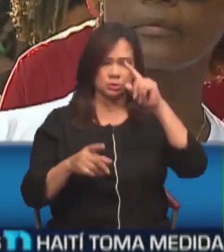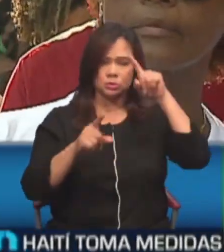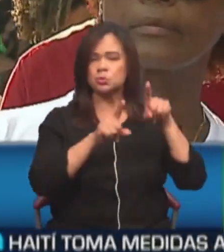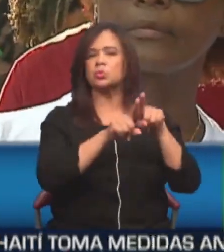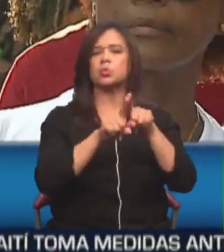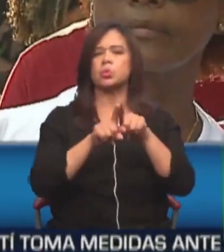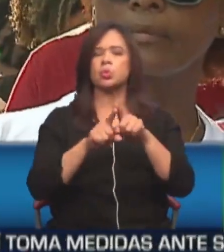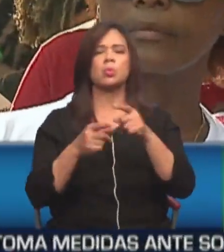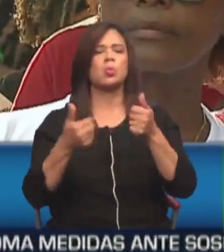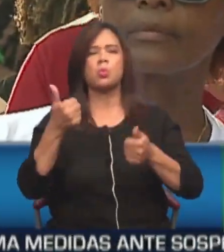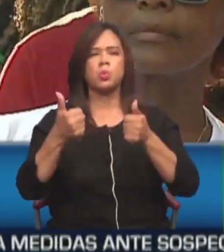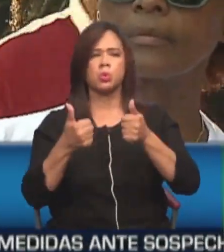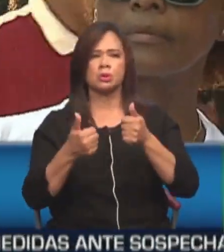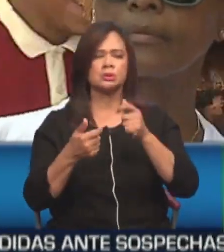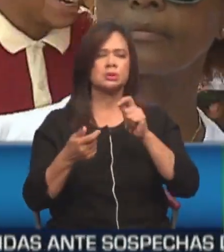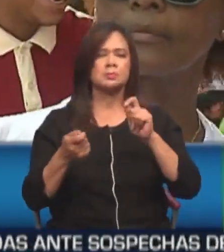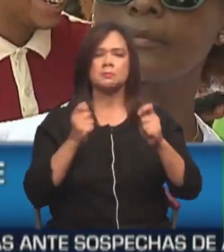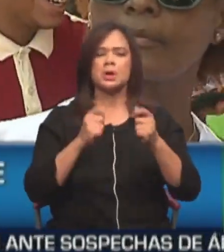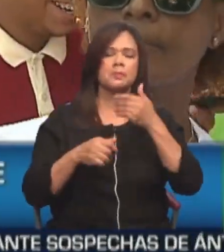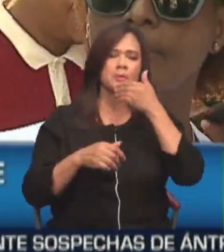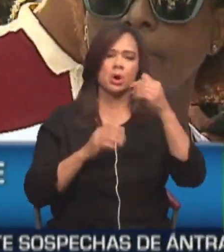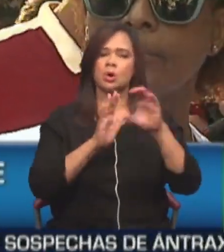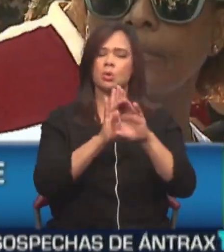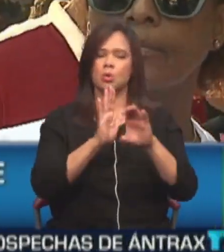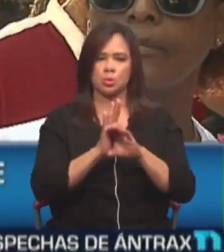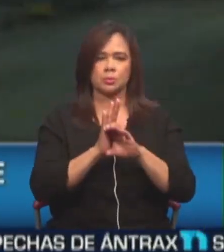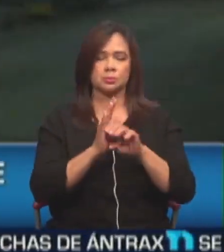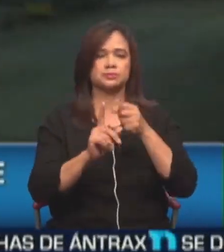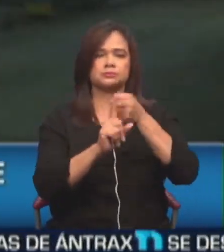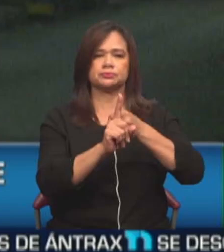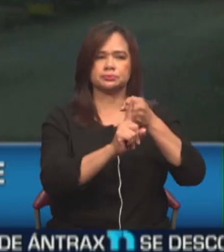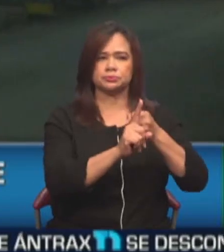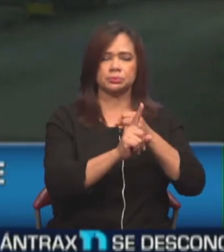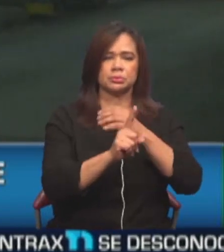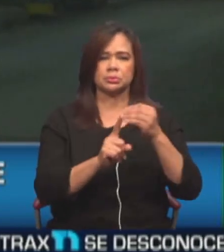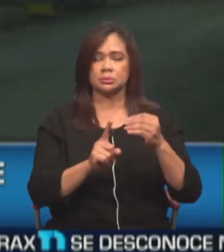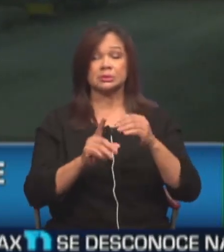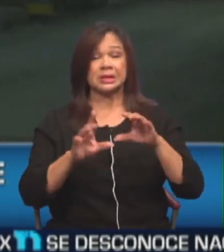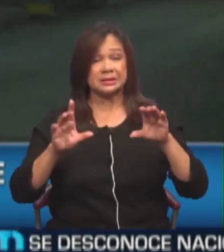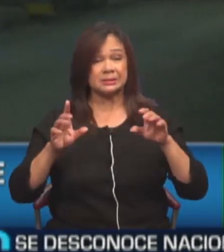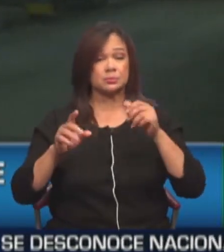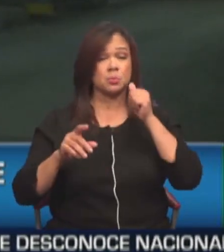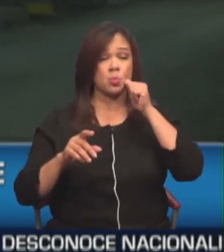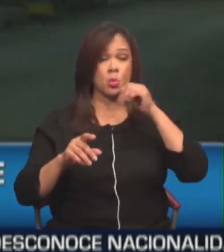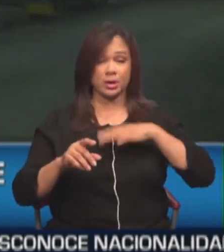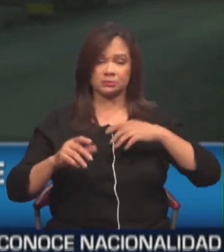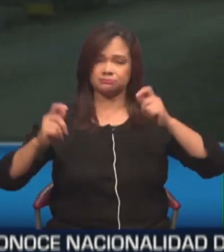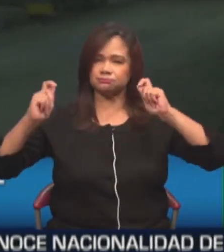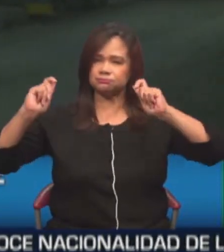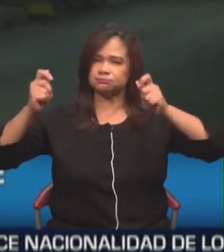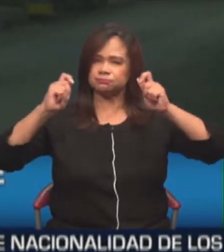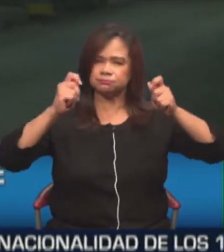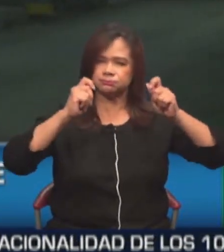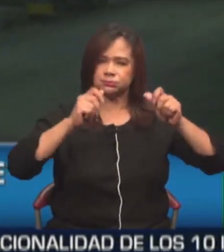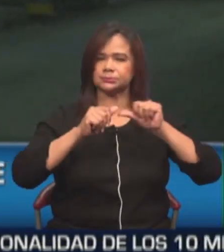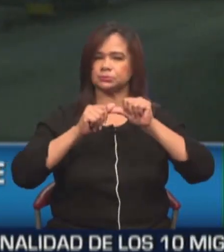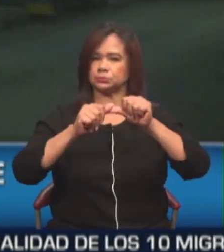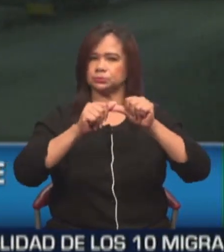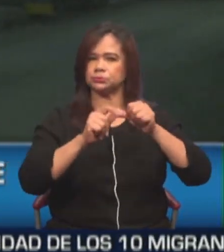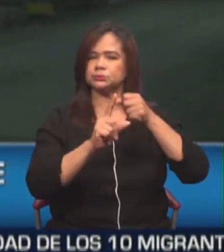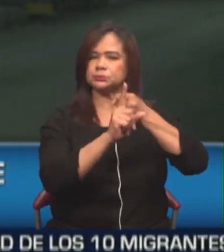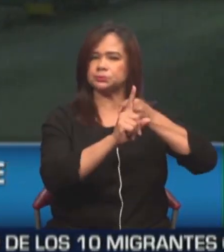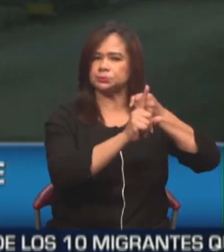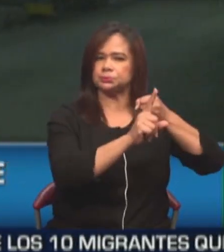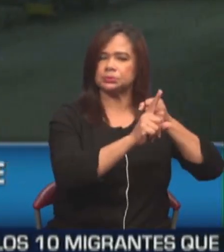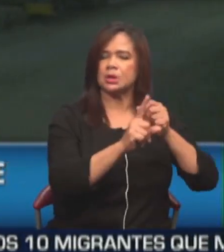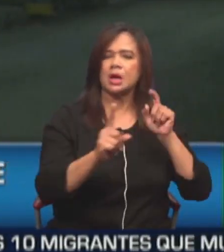sobre cuál es ese mejor código que ha sido nuestro grito de lucha. Las activistas aseguraron que continuarán con su lucha hasta